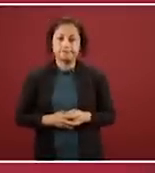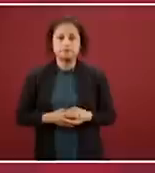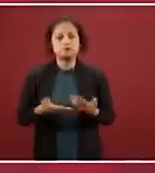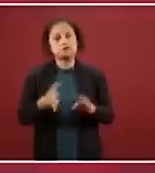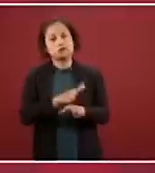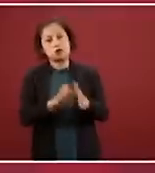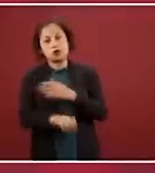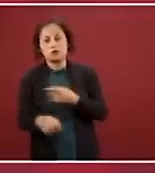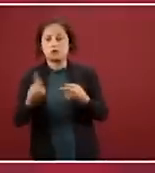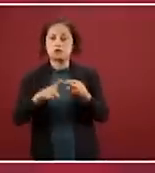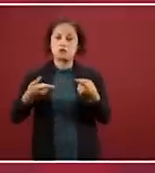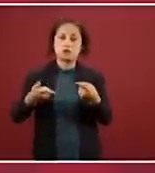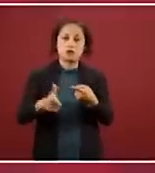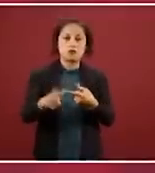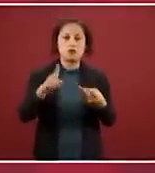Guanajuato, Tamaulipas,